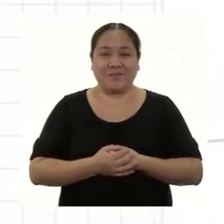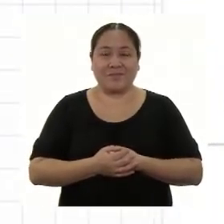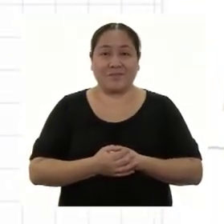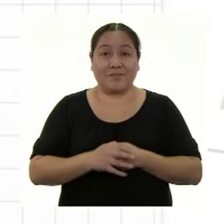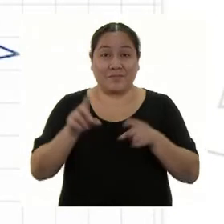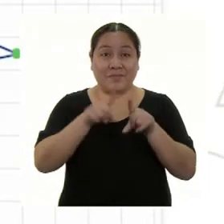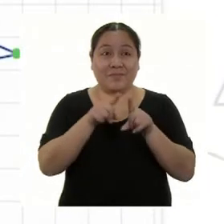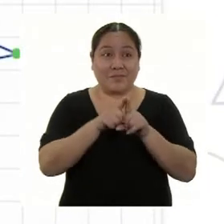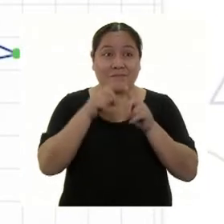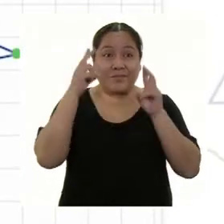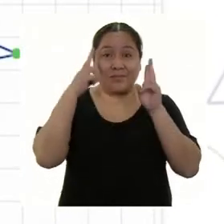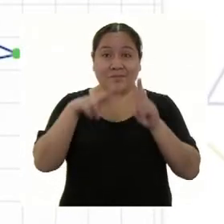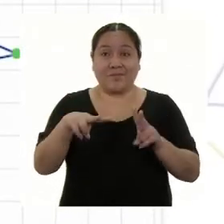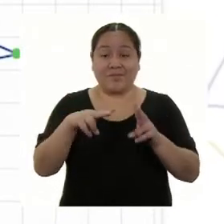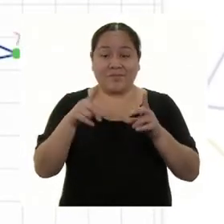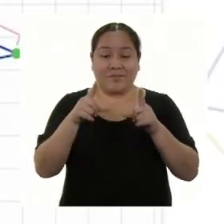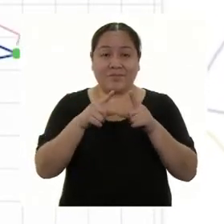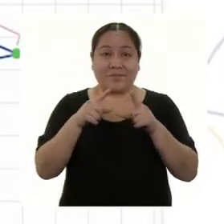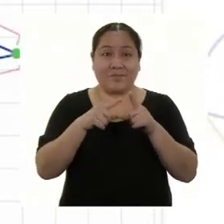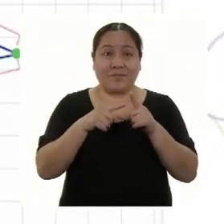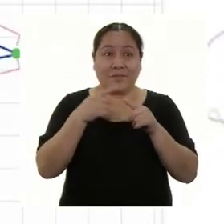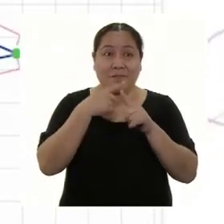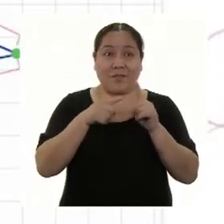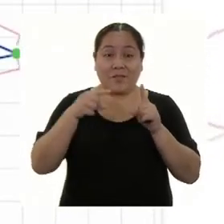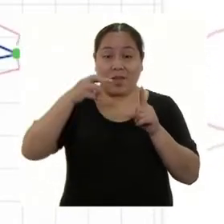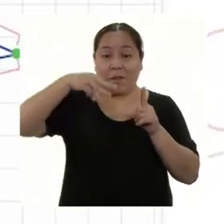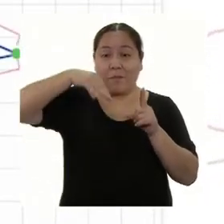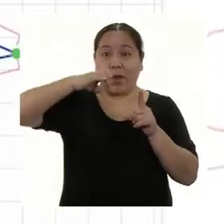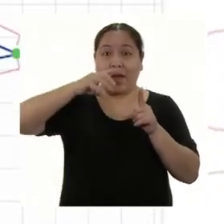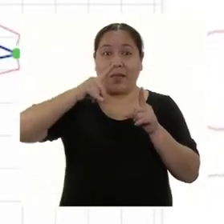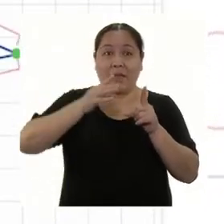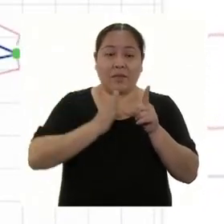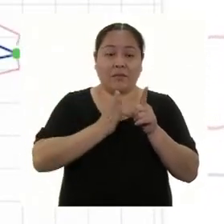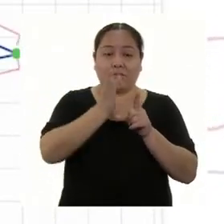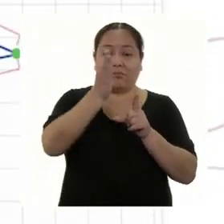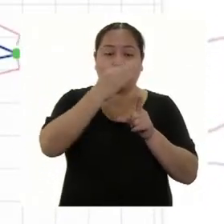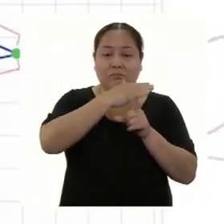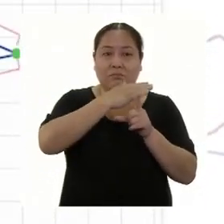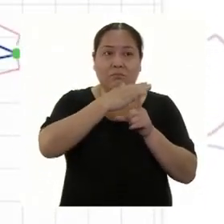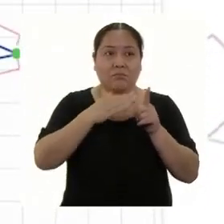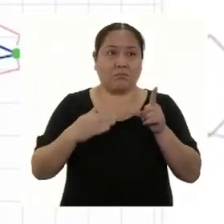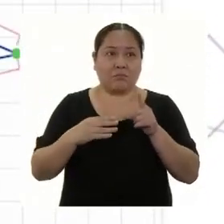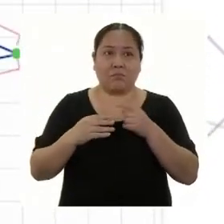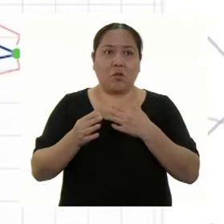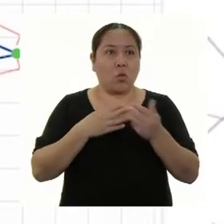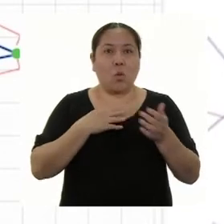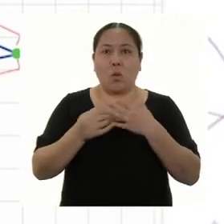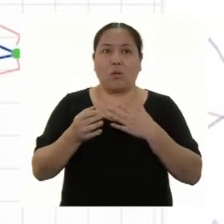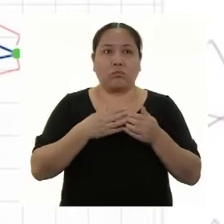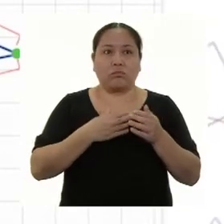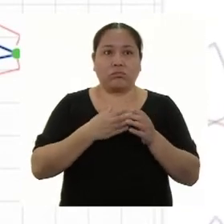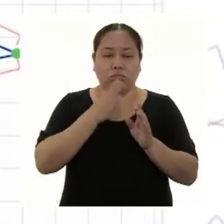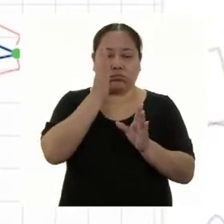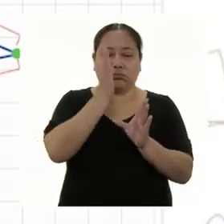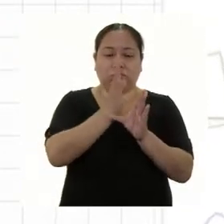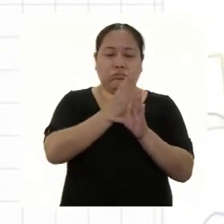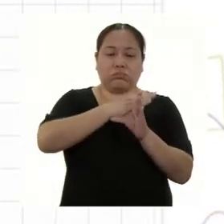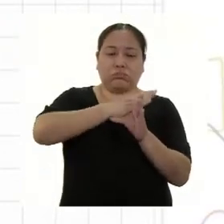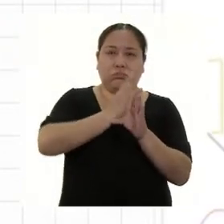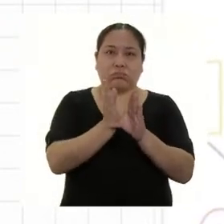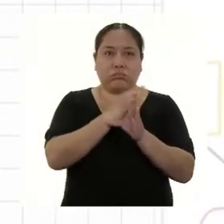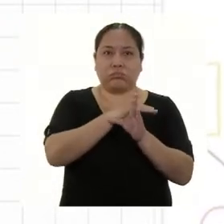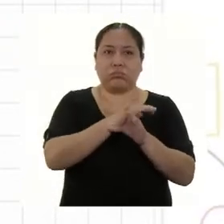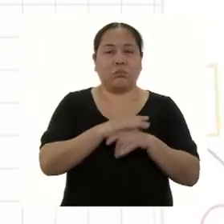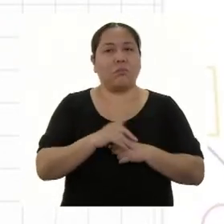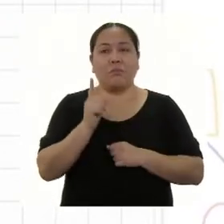También me di cuenta que a diferencia de la mediatriz, no hay necesidad de formar un ángulo en particular para poderlas trazar. El requisito